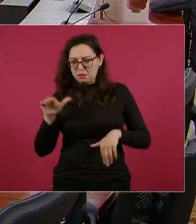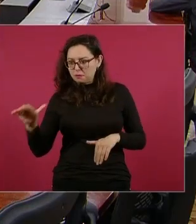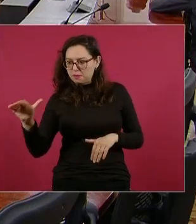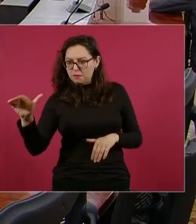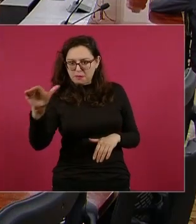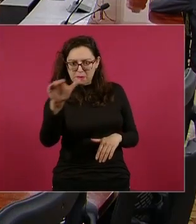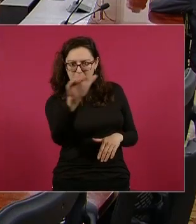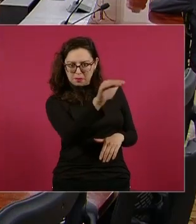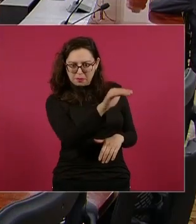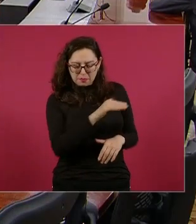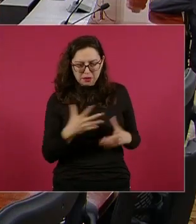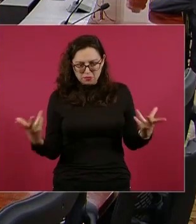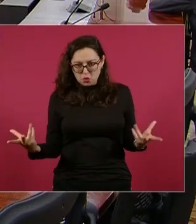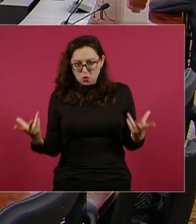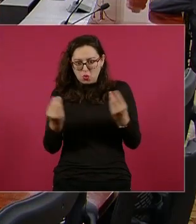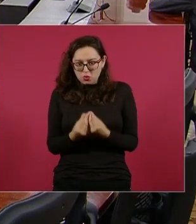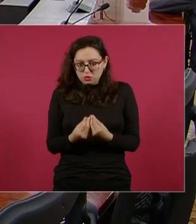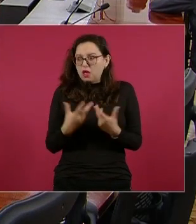Es